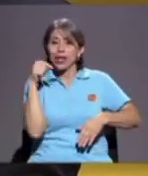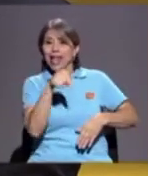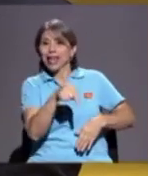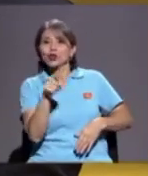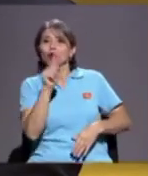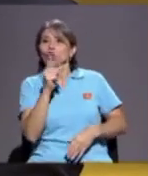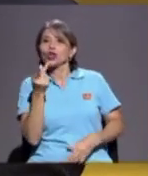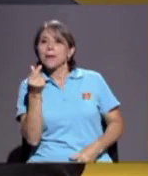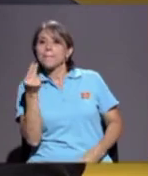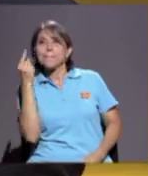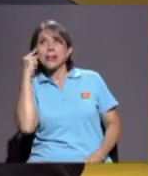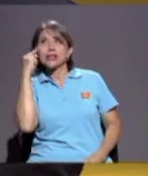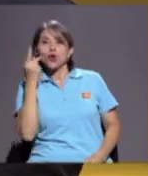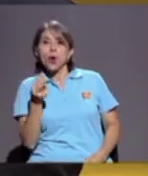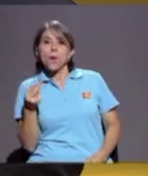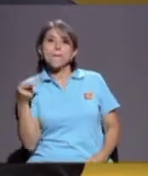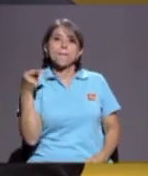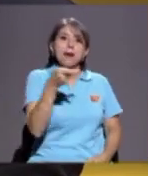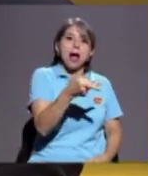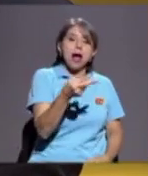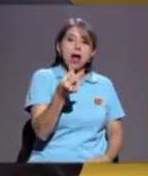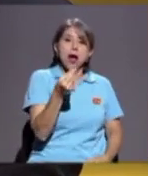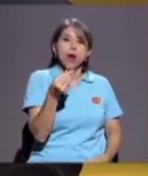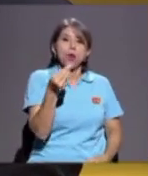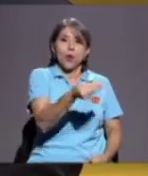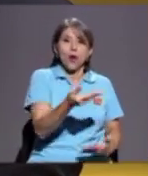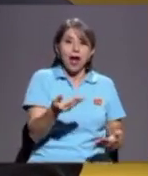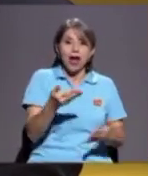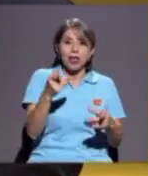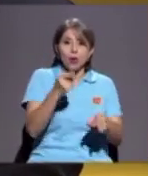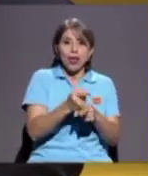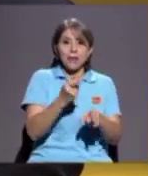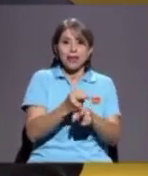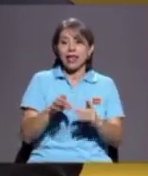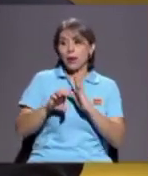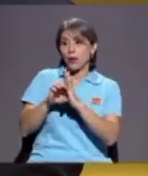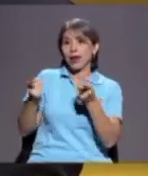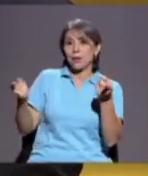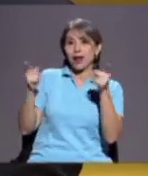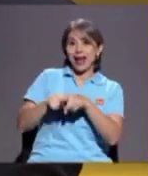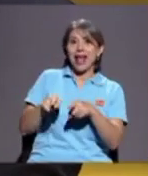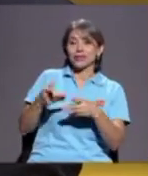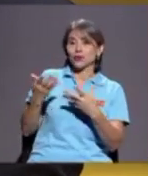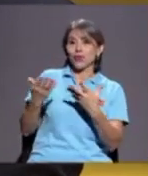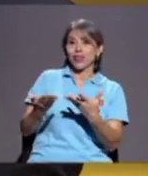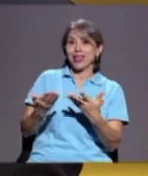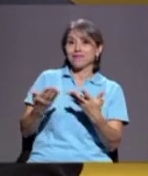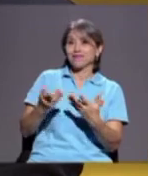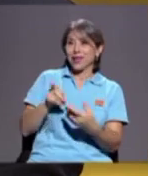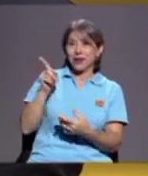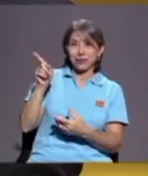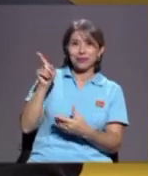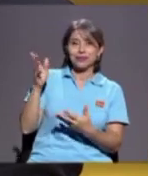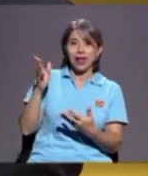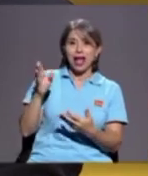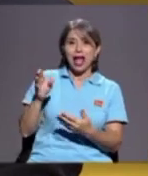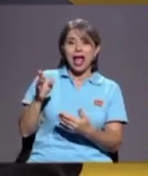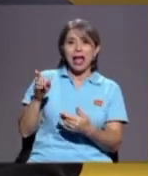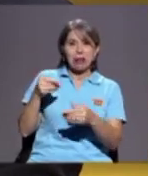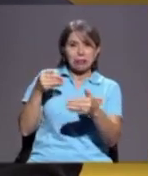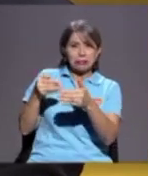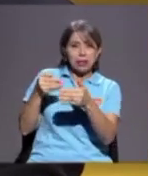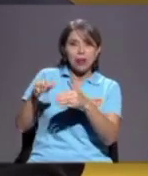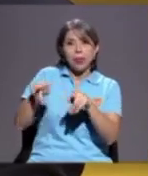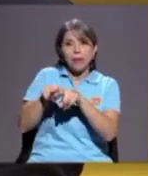adecuadamente, ¿verdad? El caso aquí cerca en Fridays, por ejemplo, ¿verdad? Ahí están todavía en